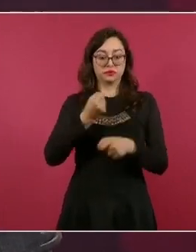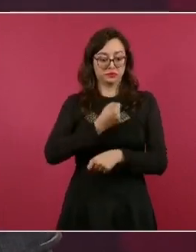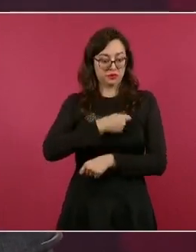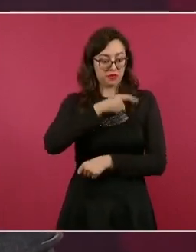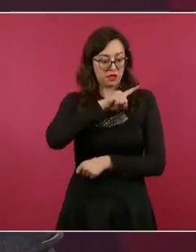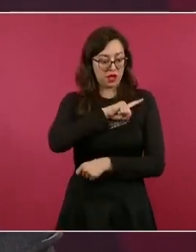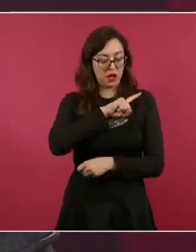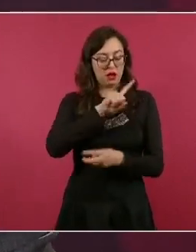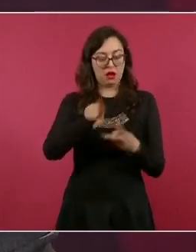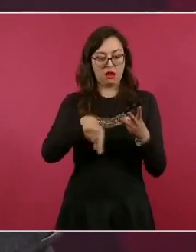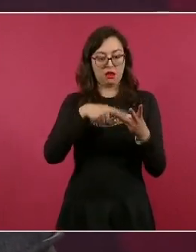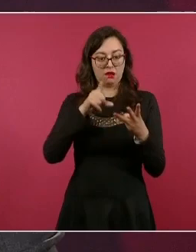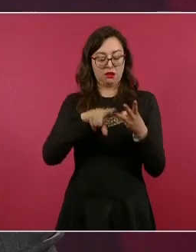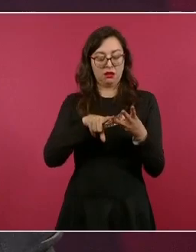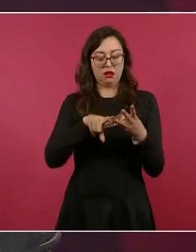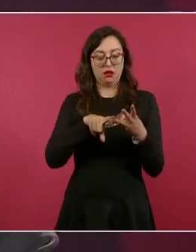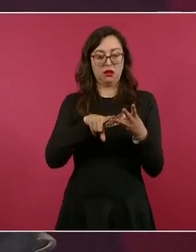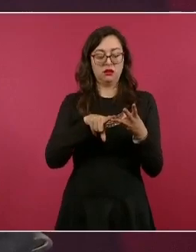médica,